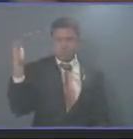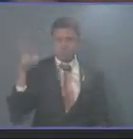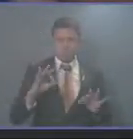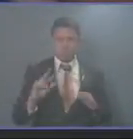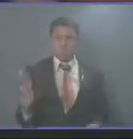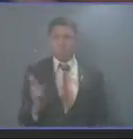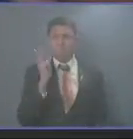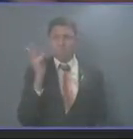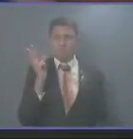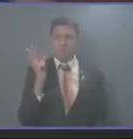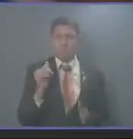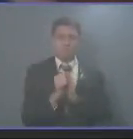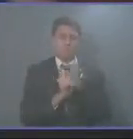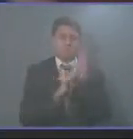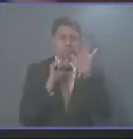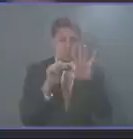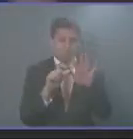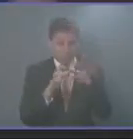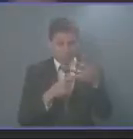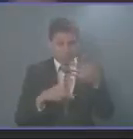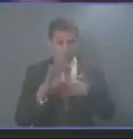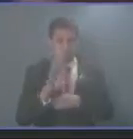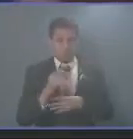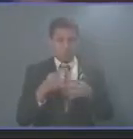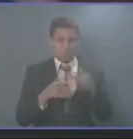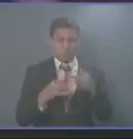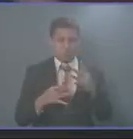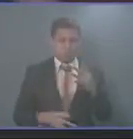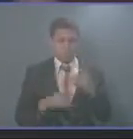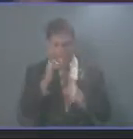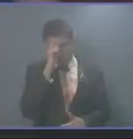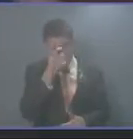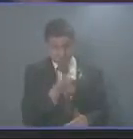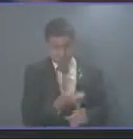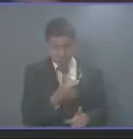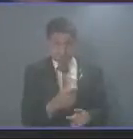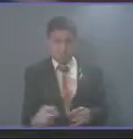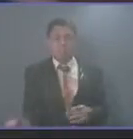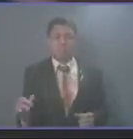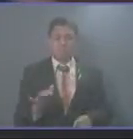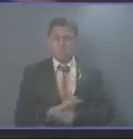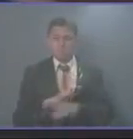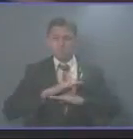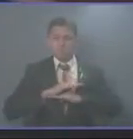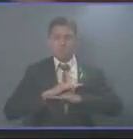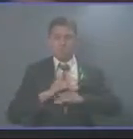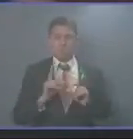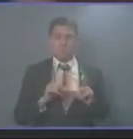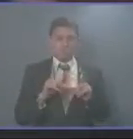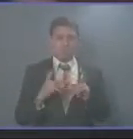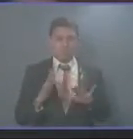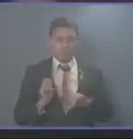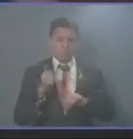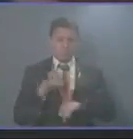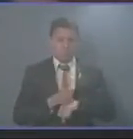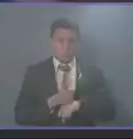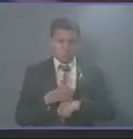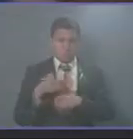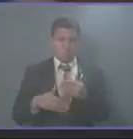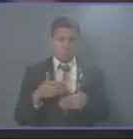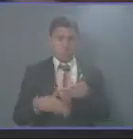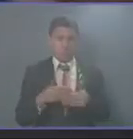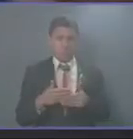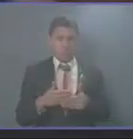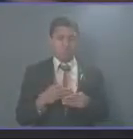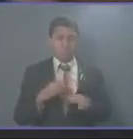2, que el artículo 6, literal B de la Ley de Distinciones Honoríficas, Gratificaciones y Títulos establece que la nominación